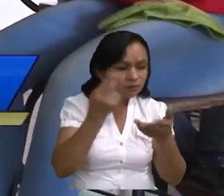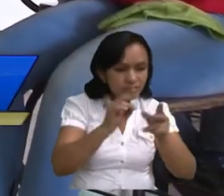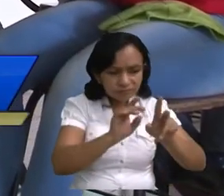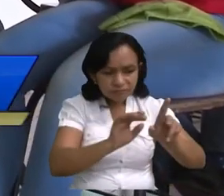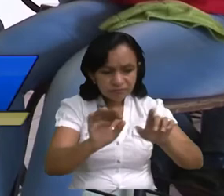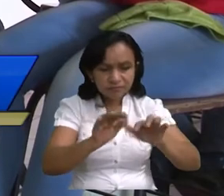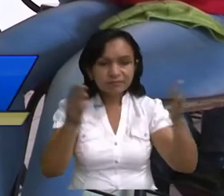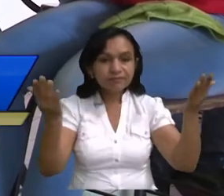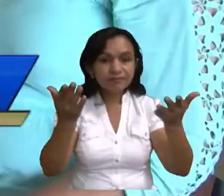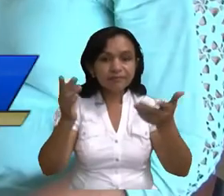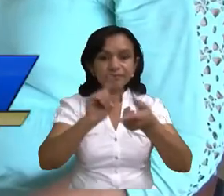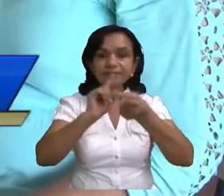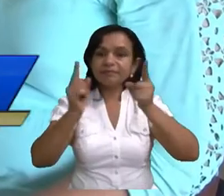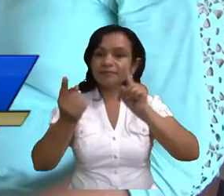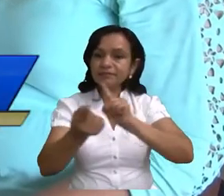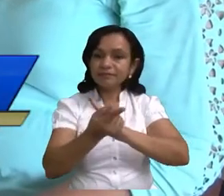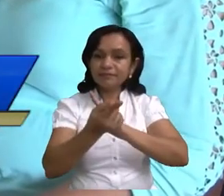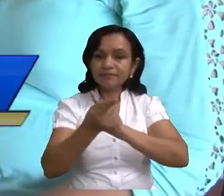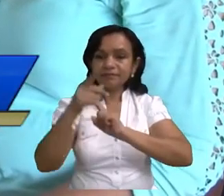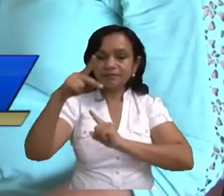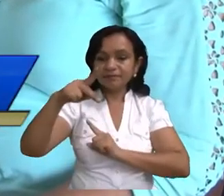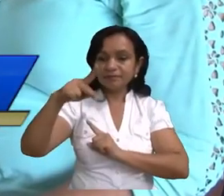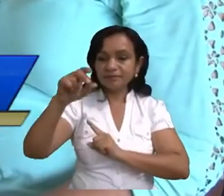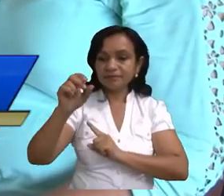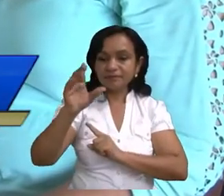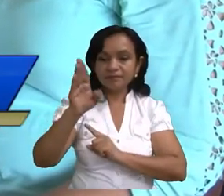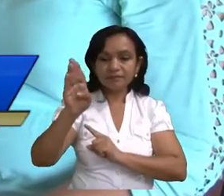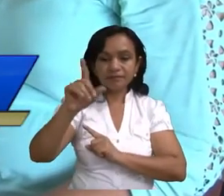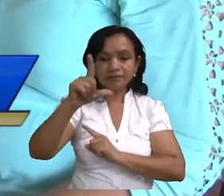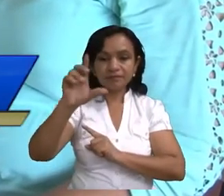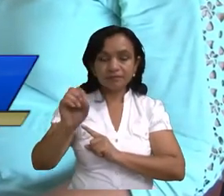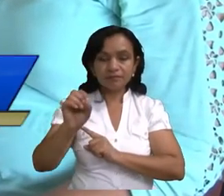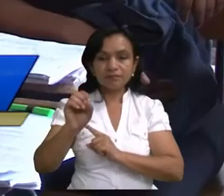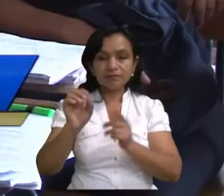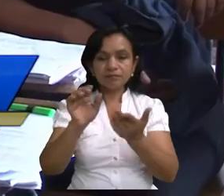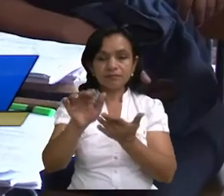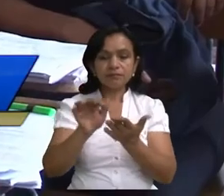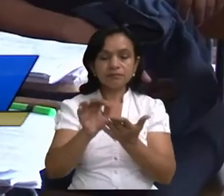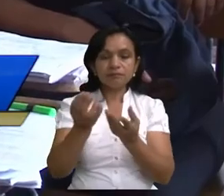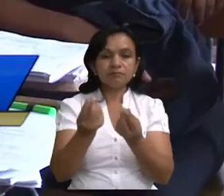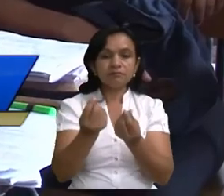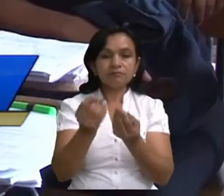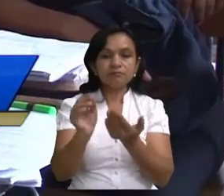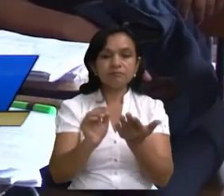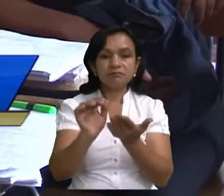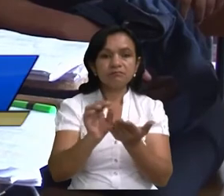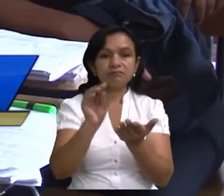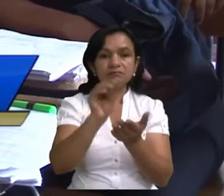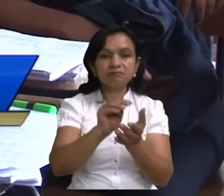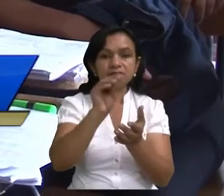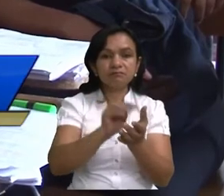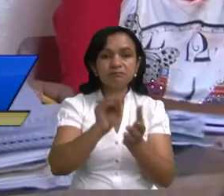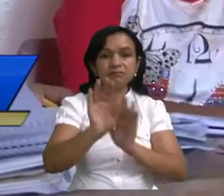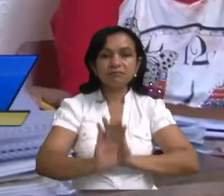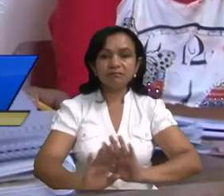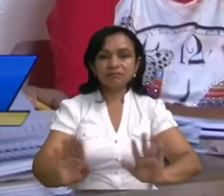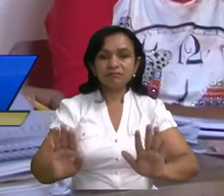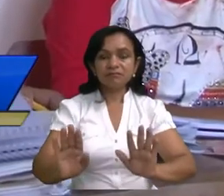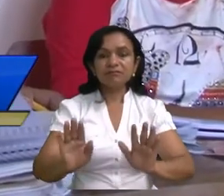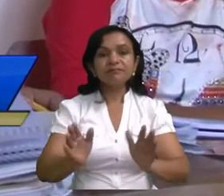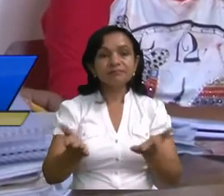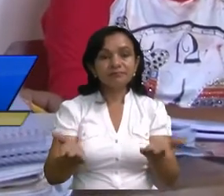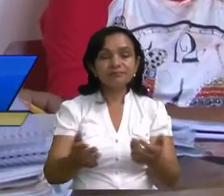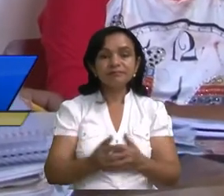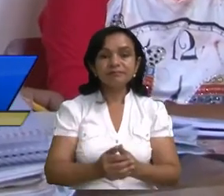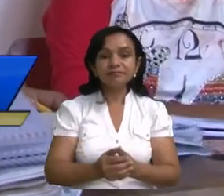y superar lo que decía Paulo Freire de la educación bancaria, que solo estamos llenando. Depositando y todo eso, sin niños. Duda